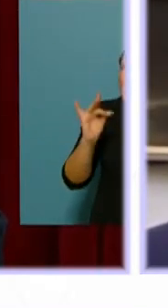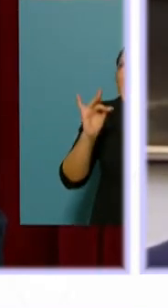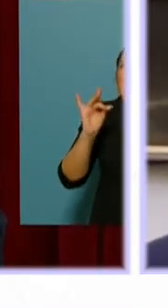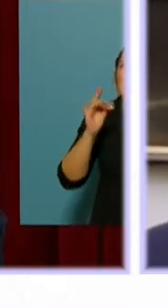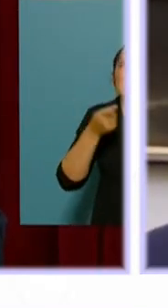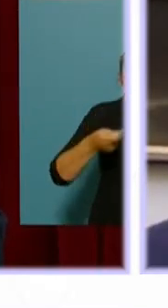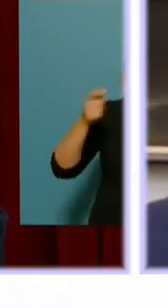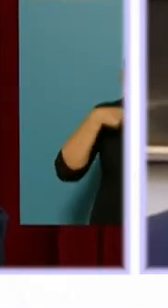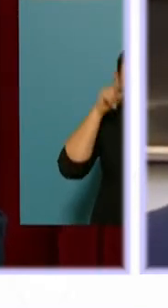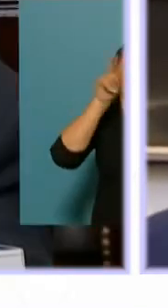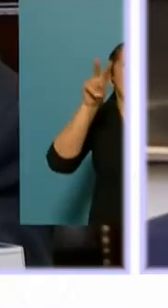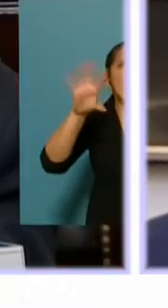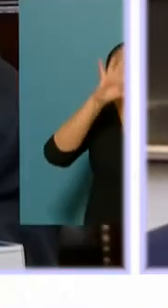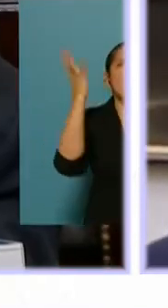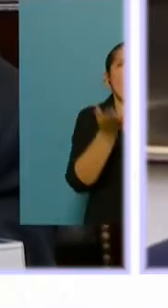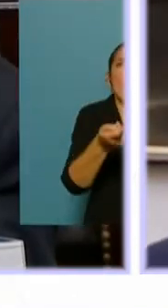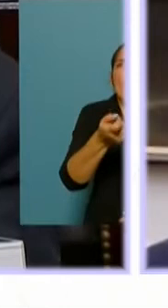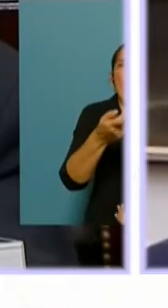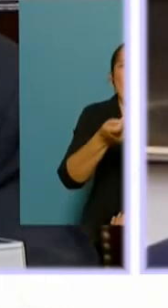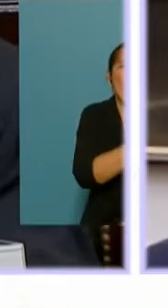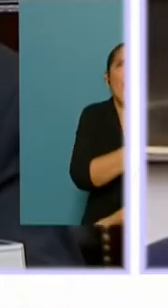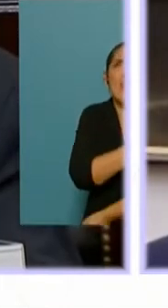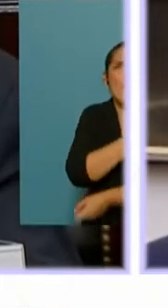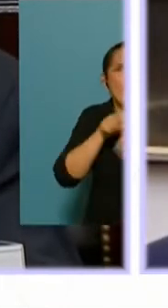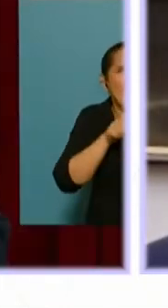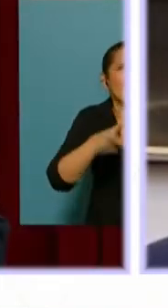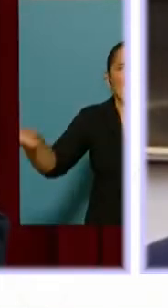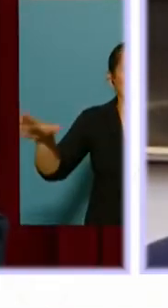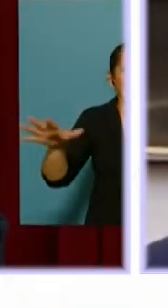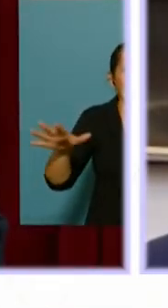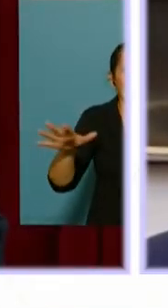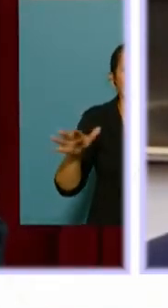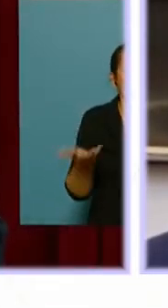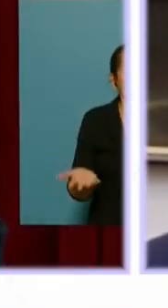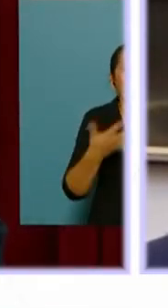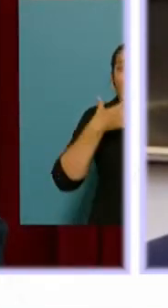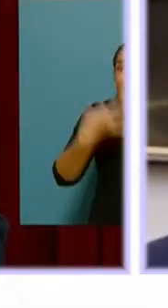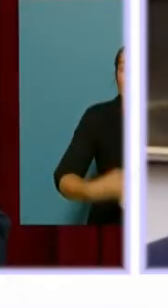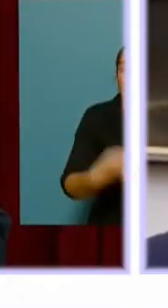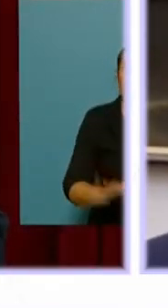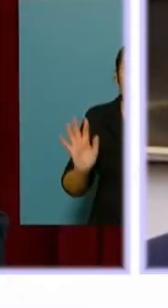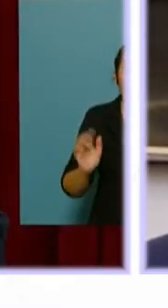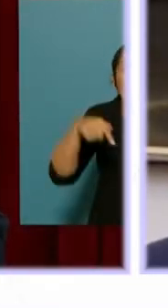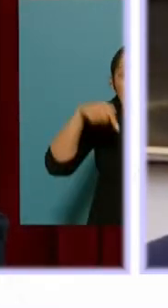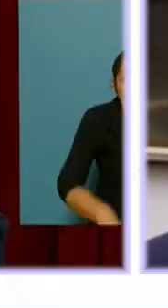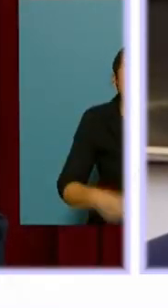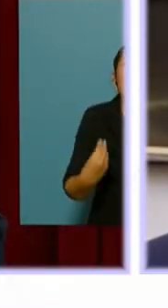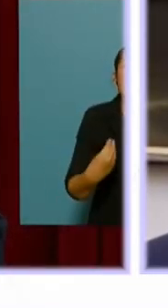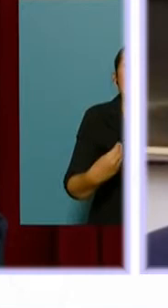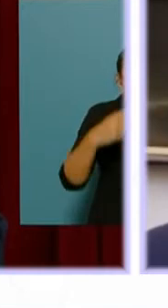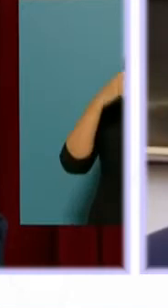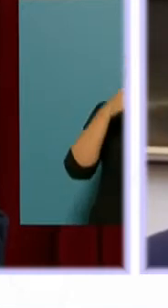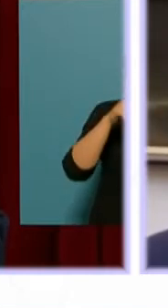una especie de convicción en el frente de todos de cerrar filas, ¿no? Si había antes de este discurso alguna duda de